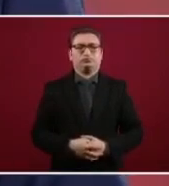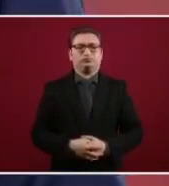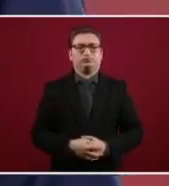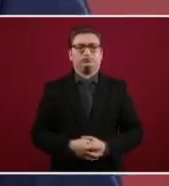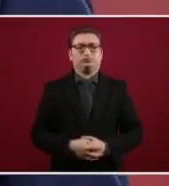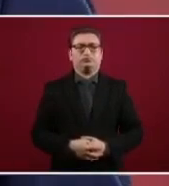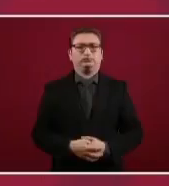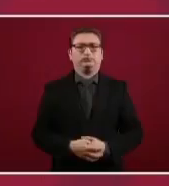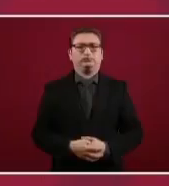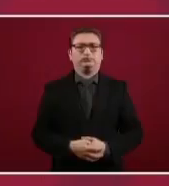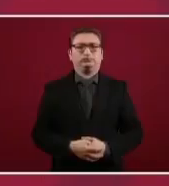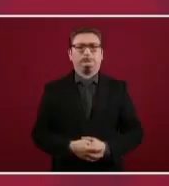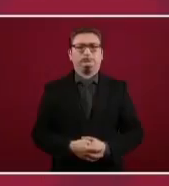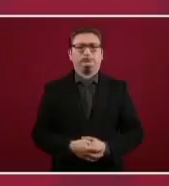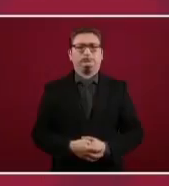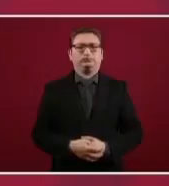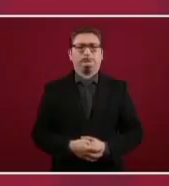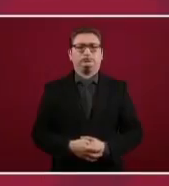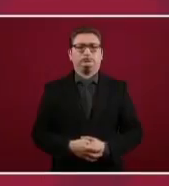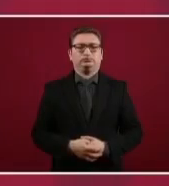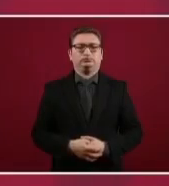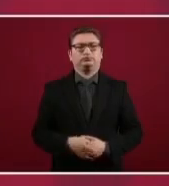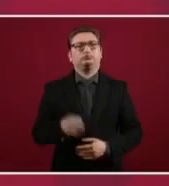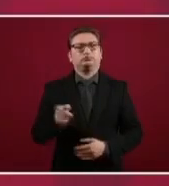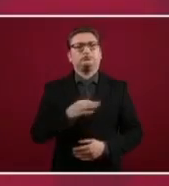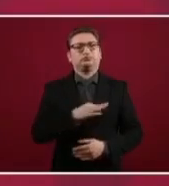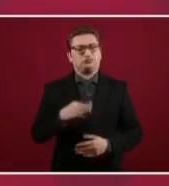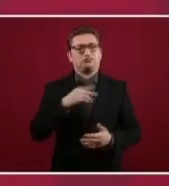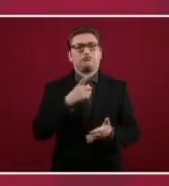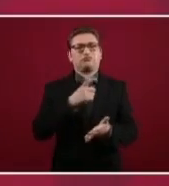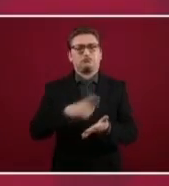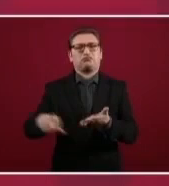se puedan comprar